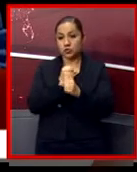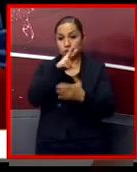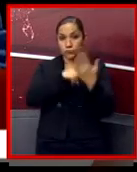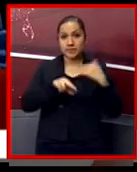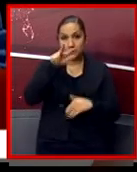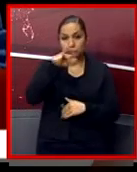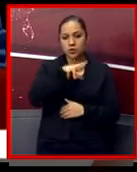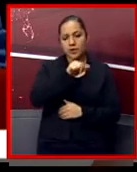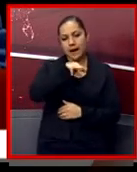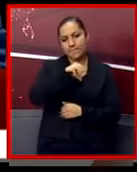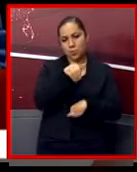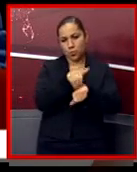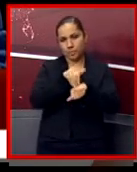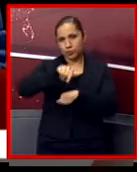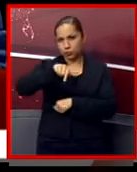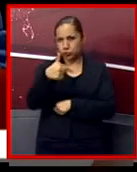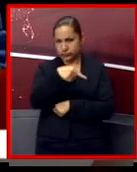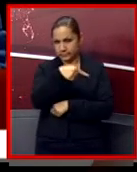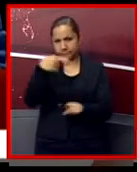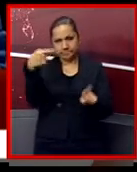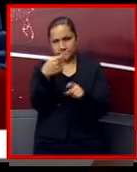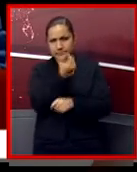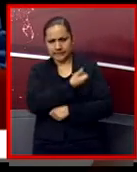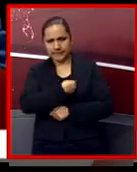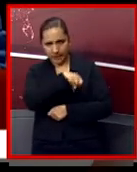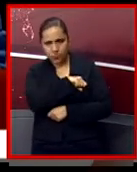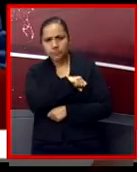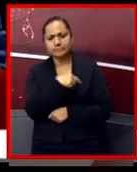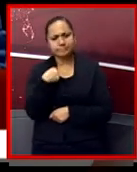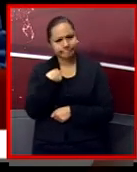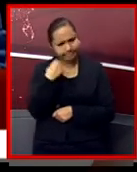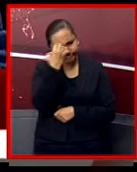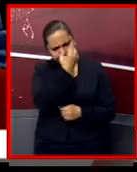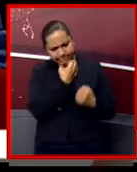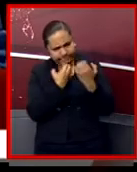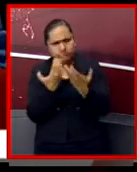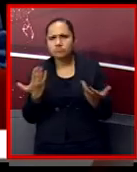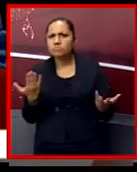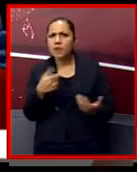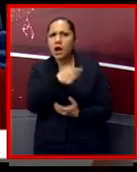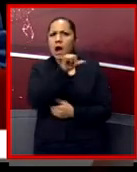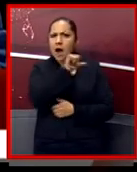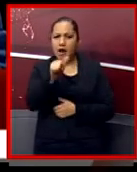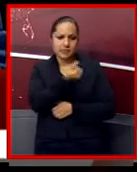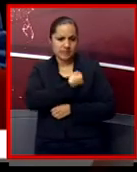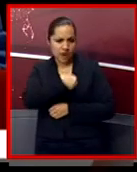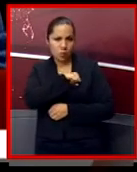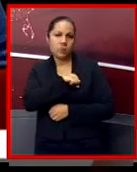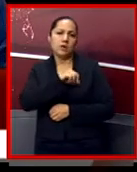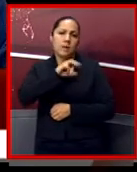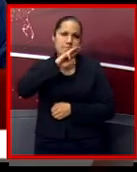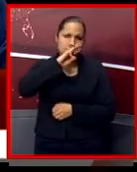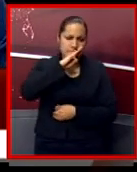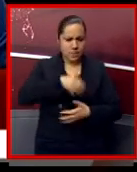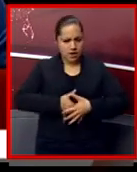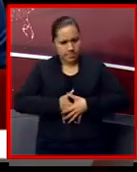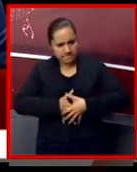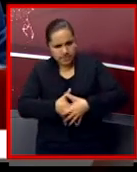ramo 12 de salud, encontramos que el programa de salud materna, sexual y